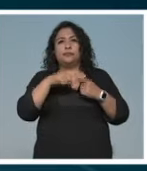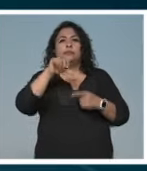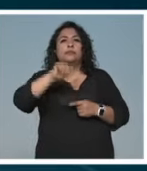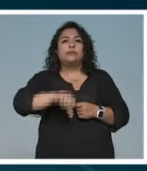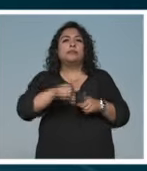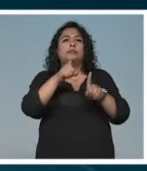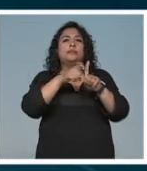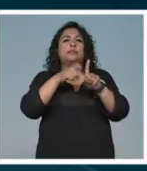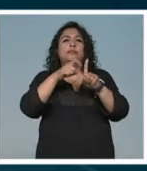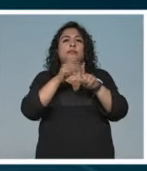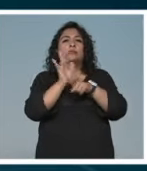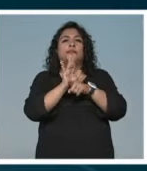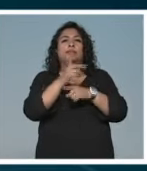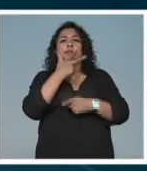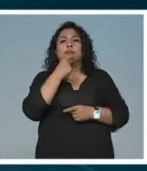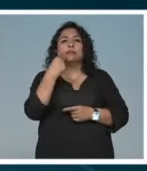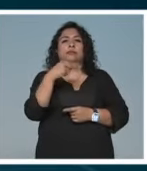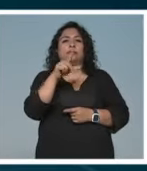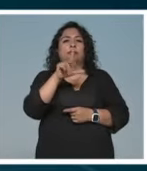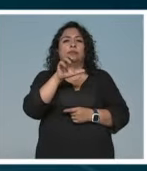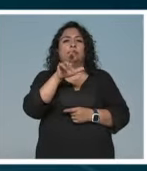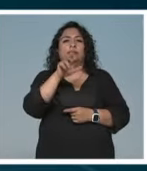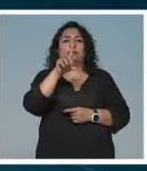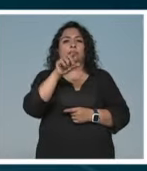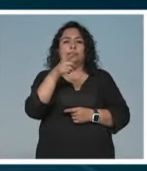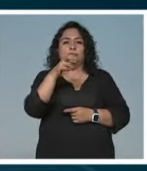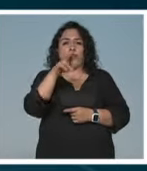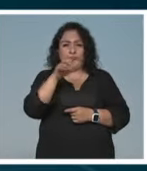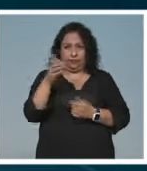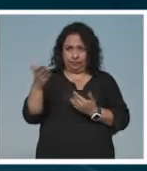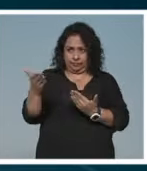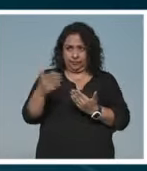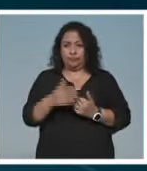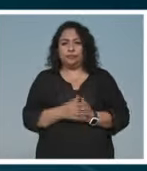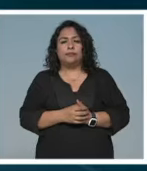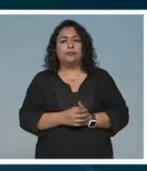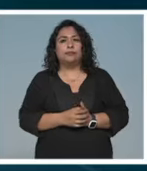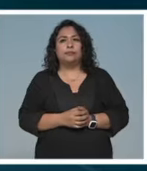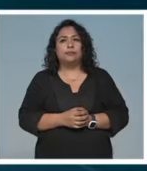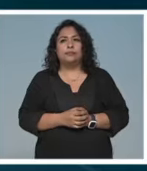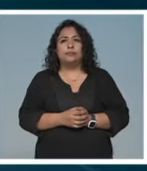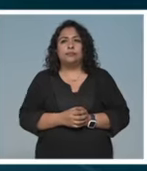noche el crítico de cine Leonardo García Sao. Adelante, Leonardo.